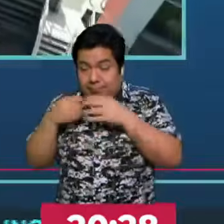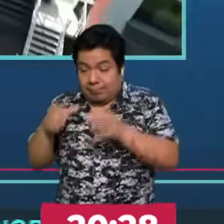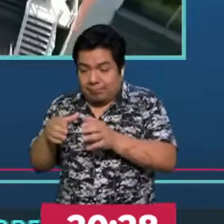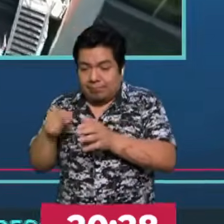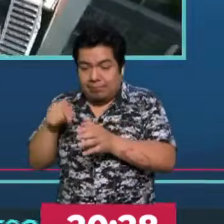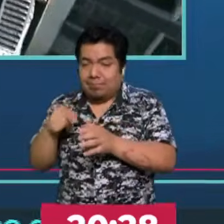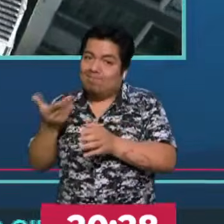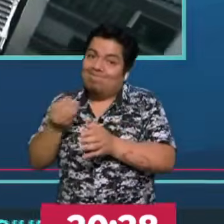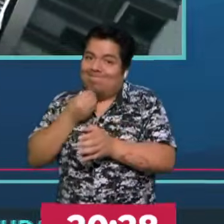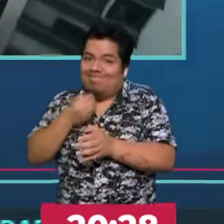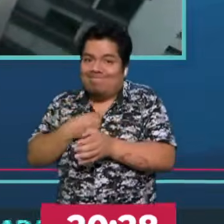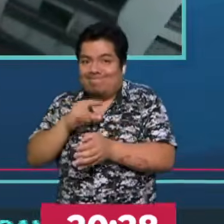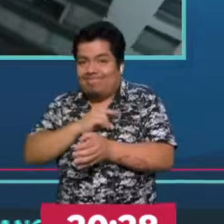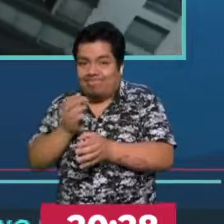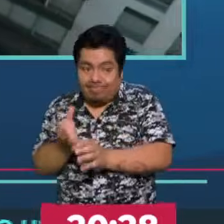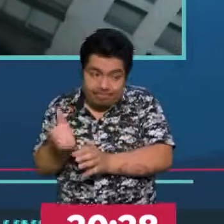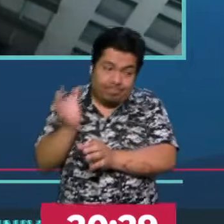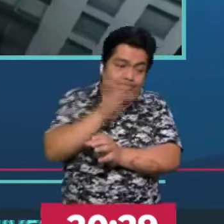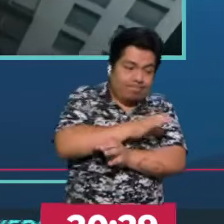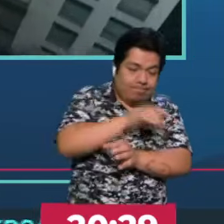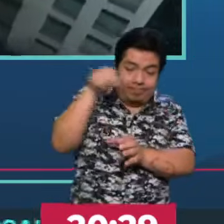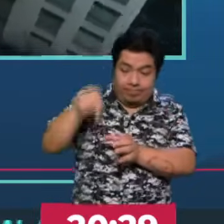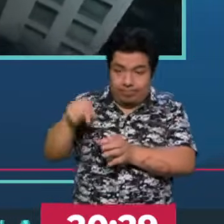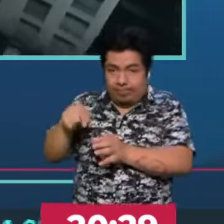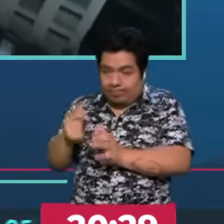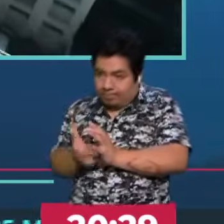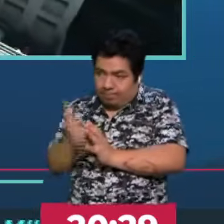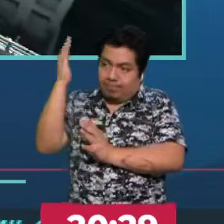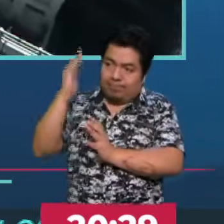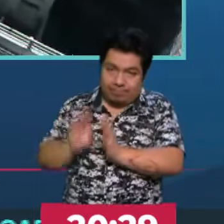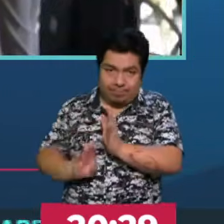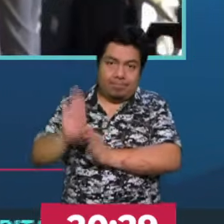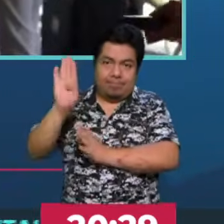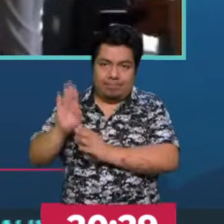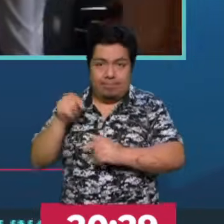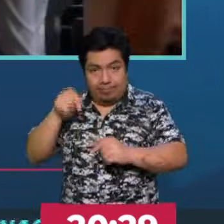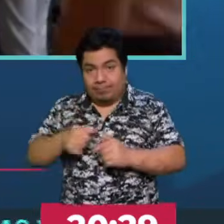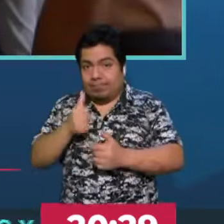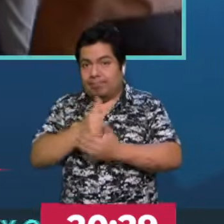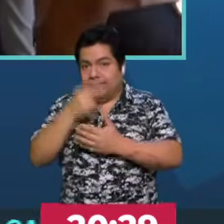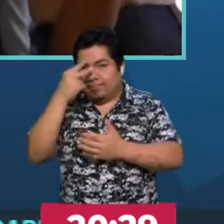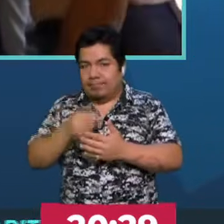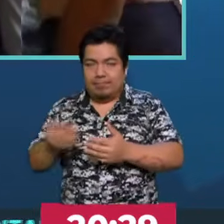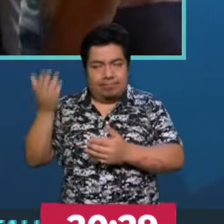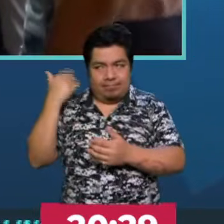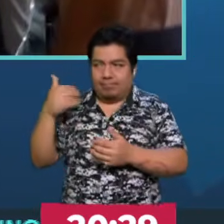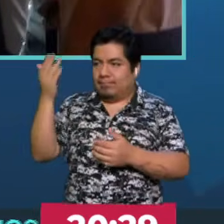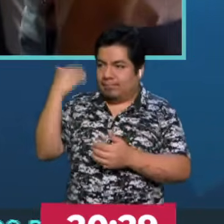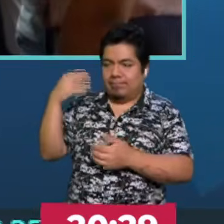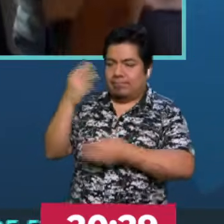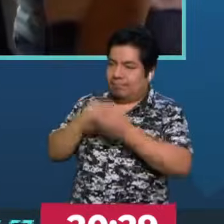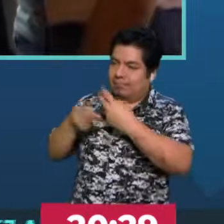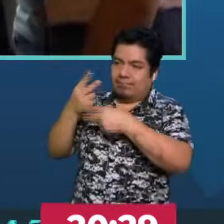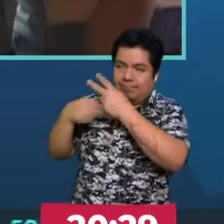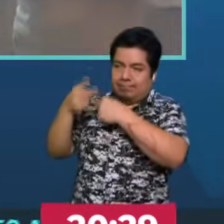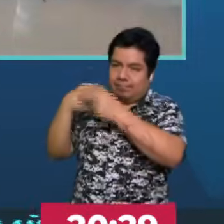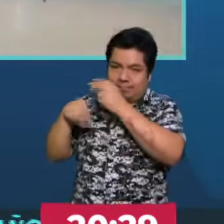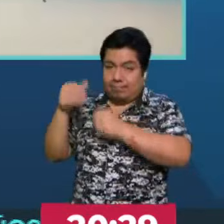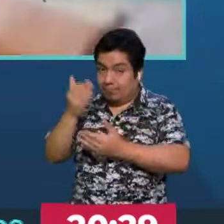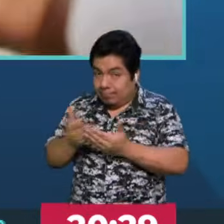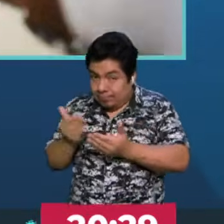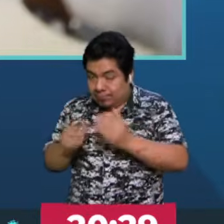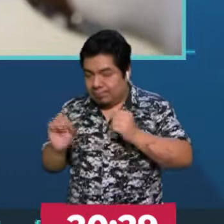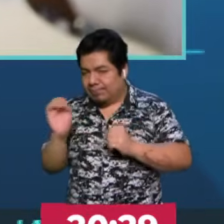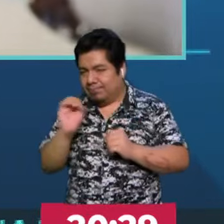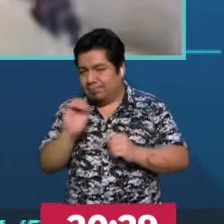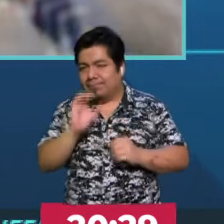y entonces, bueno, la plusvalía es mayor. Y ese es un proceso que se ha venido dando en la Ciudad de México hace décadas. No es ni siquiera de ahora, porque